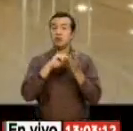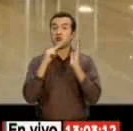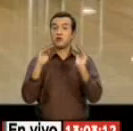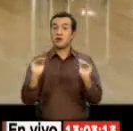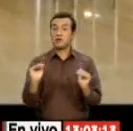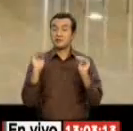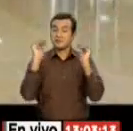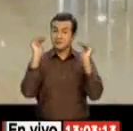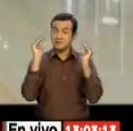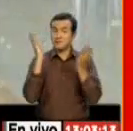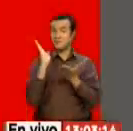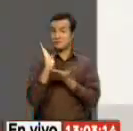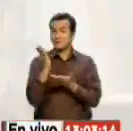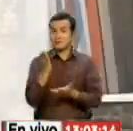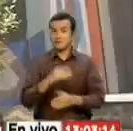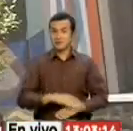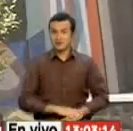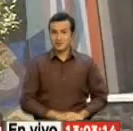Social.